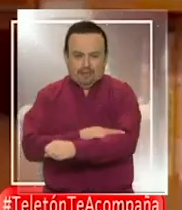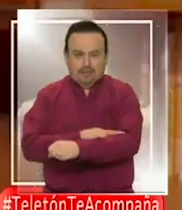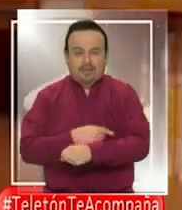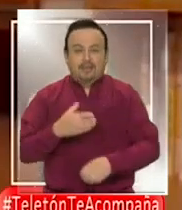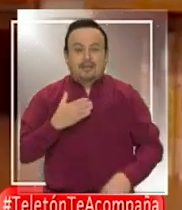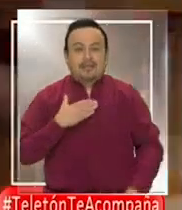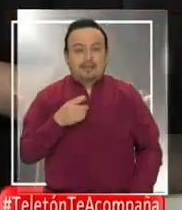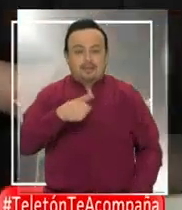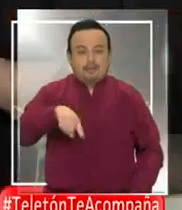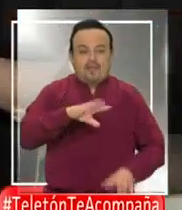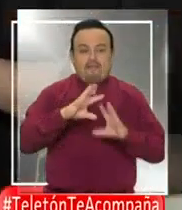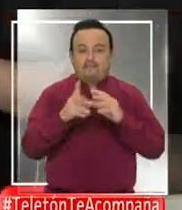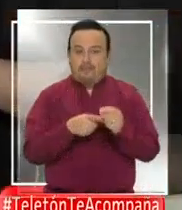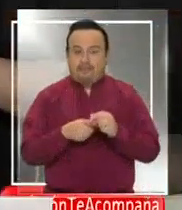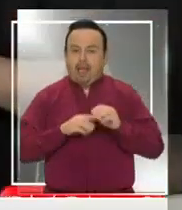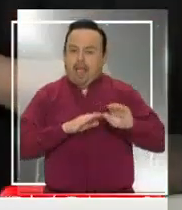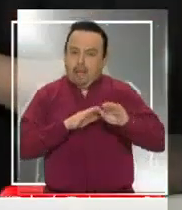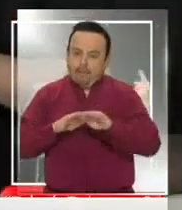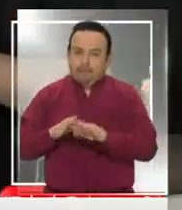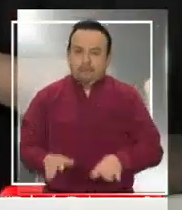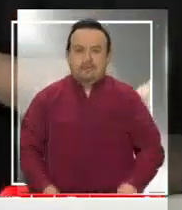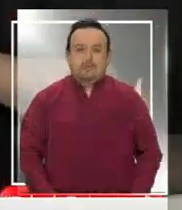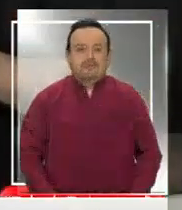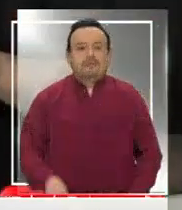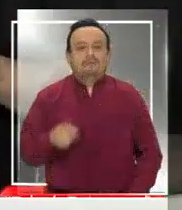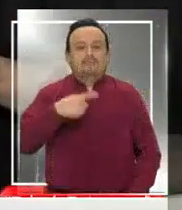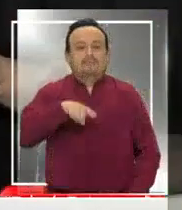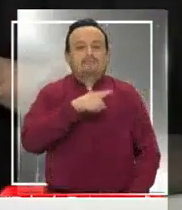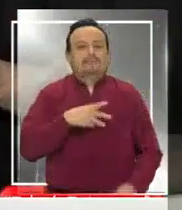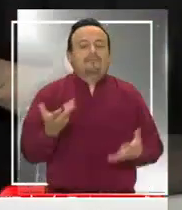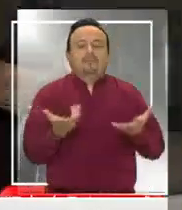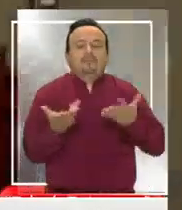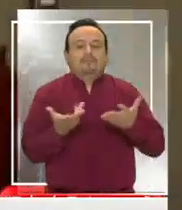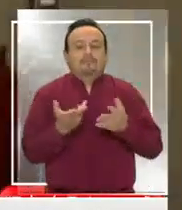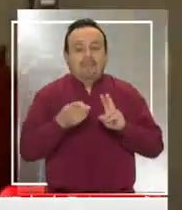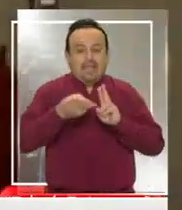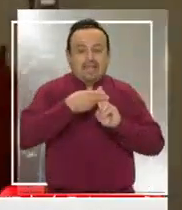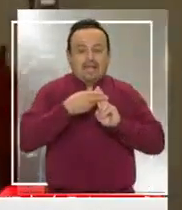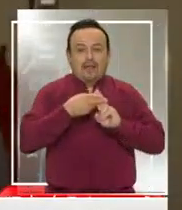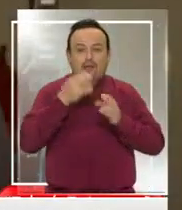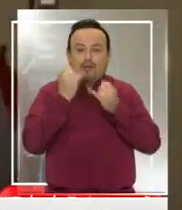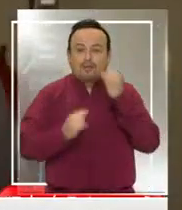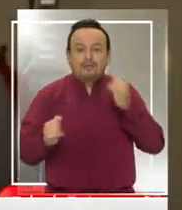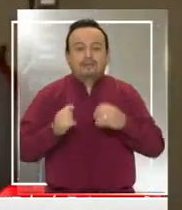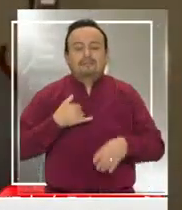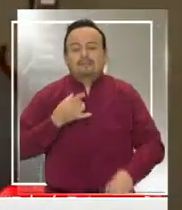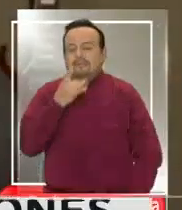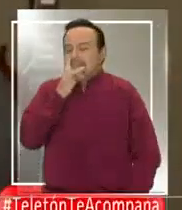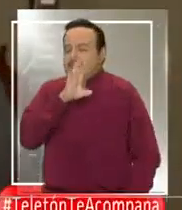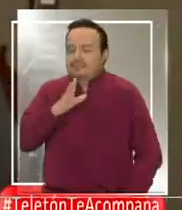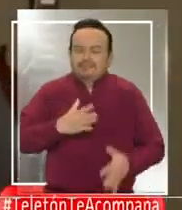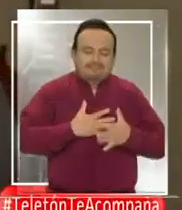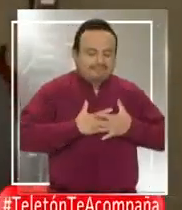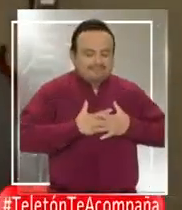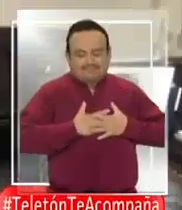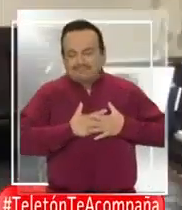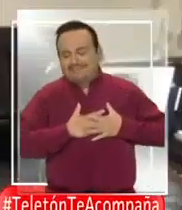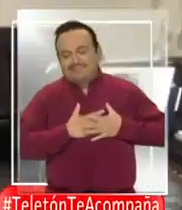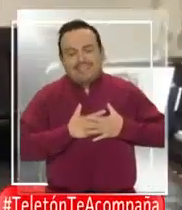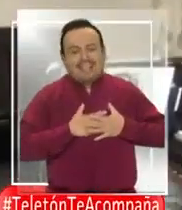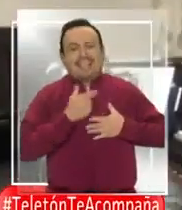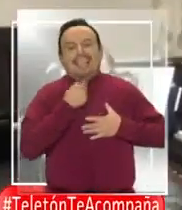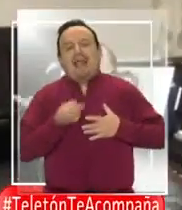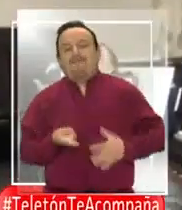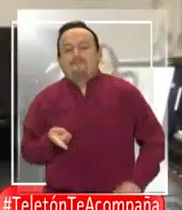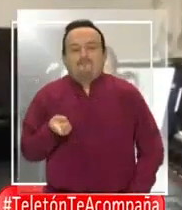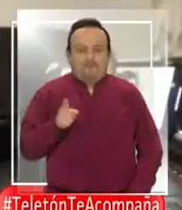el apoyo de su familia. Varios artistas no quisieron quedar fuera del cierre de la Teletón. Lo único que quiero es poder